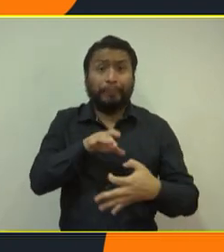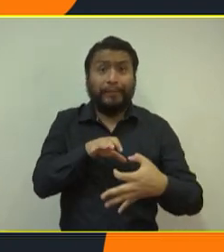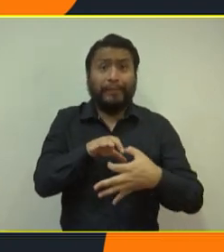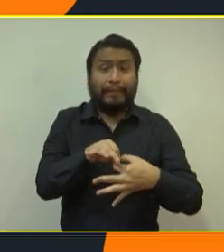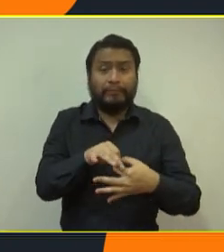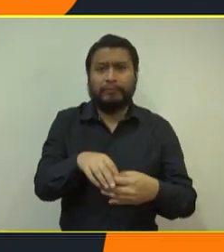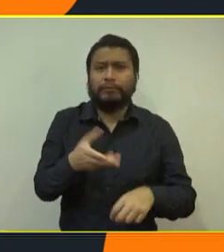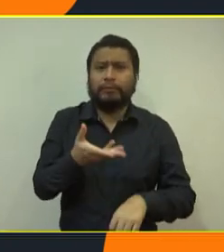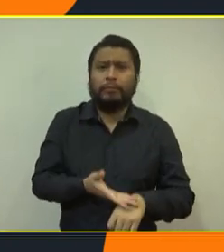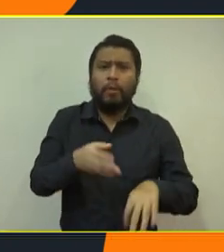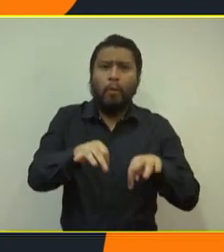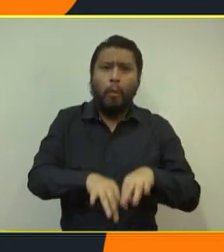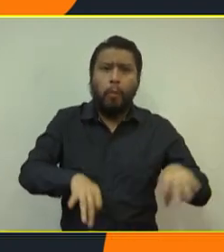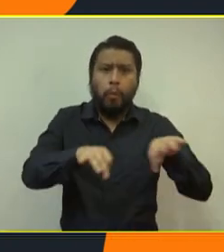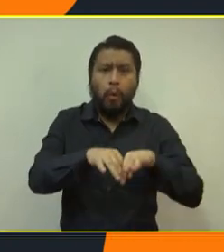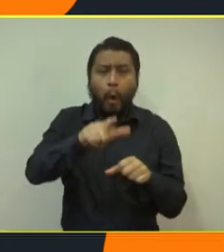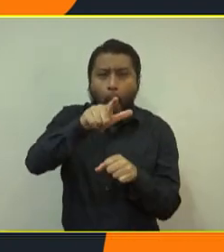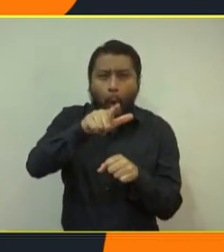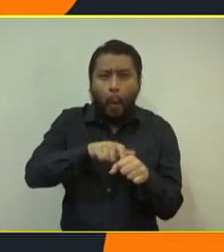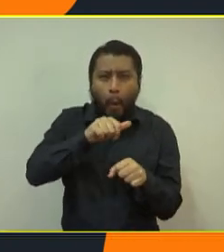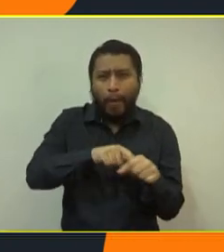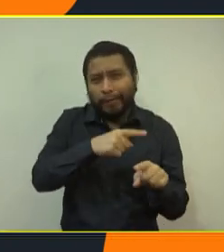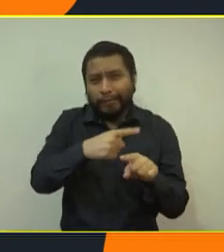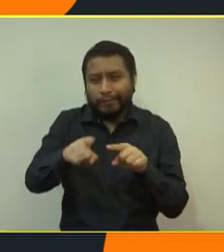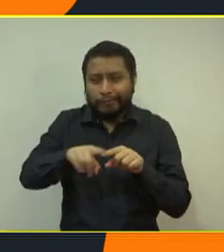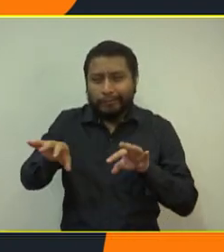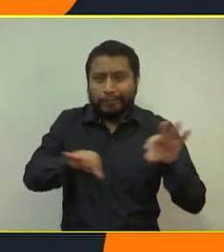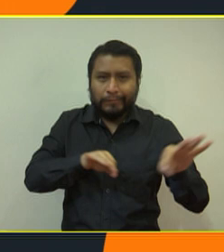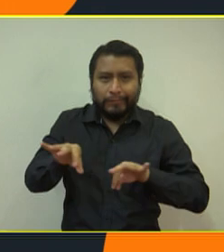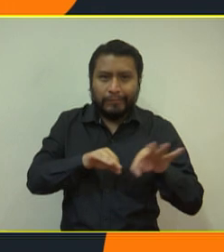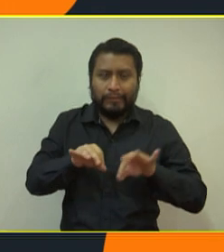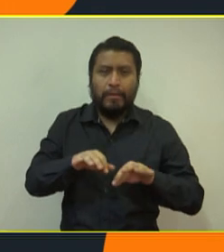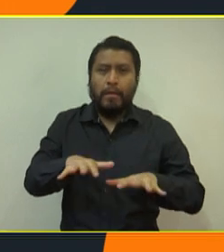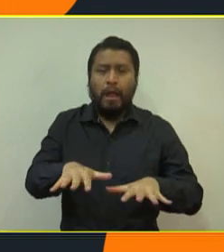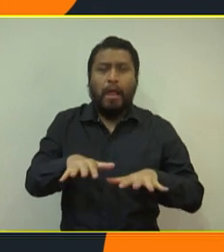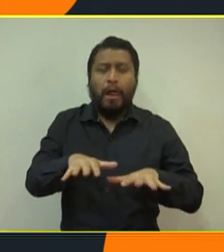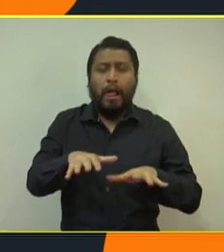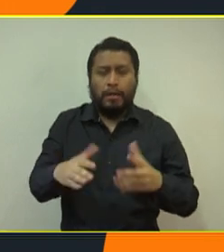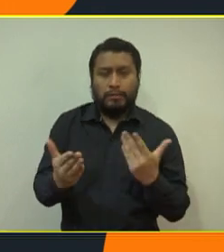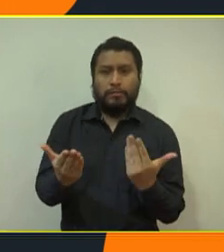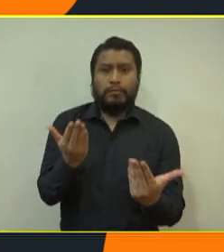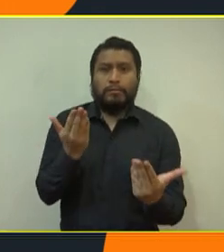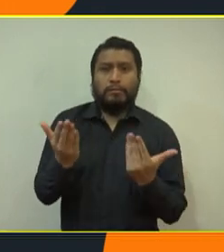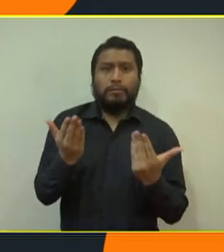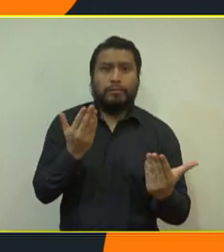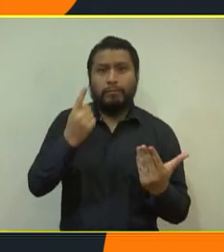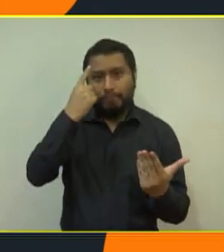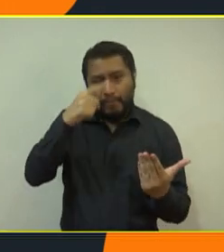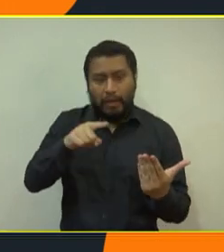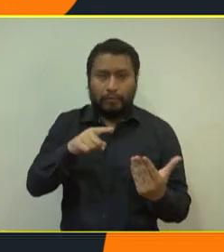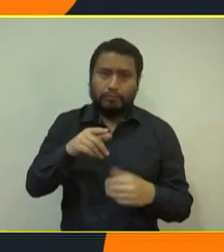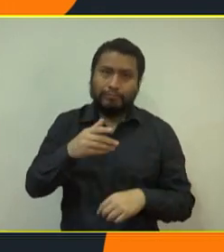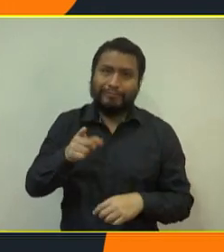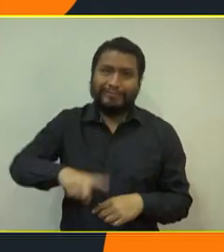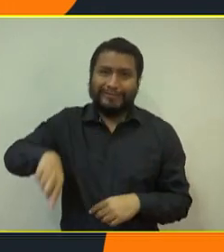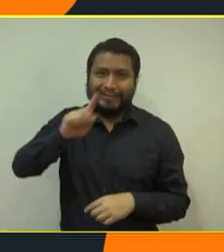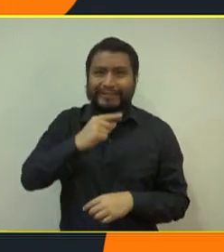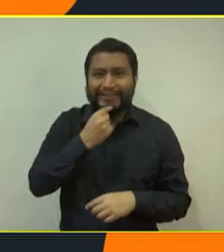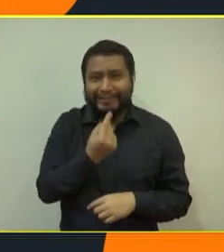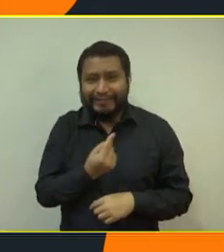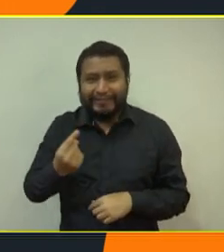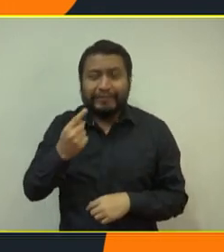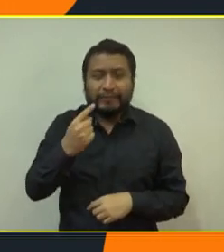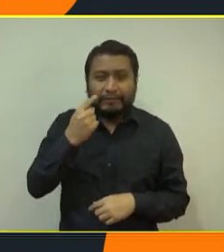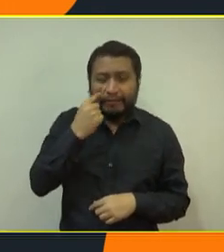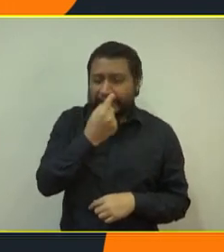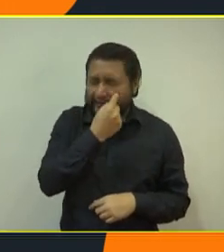importante utilizar una paleta de color que fuera lo suficientemente contrastante para que pudiera ser percibida con facilidad por las personas con debilidad